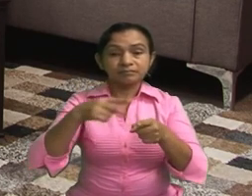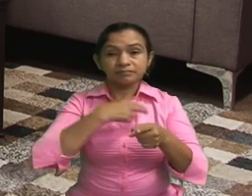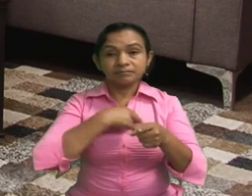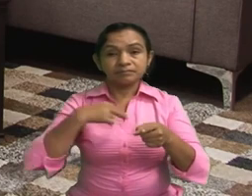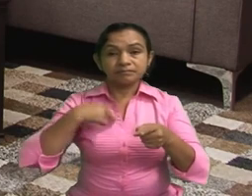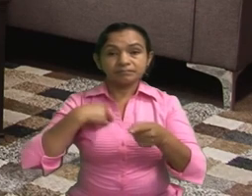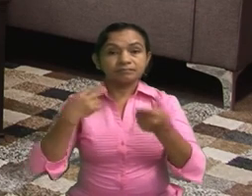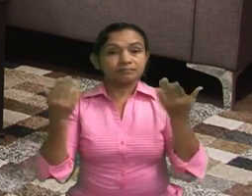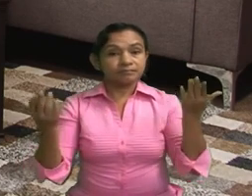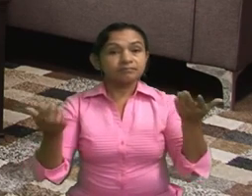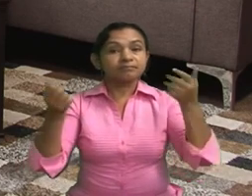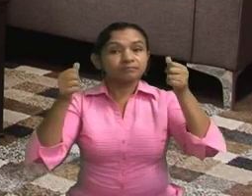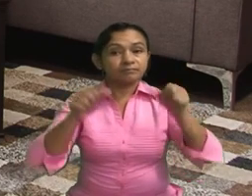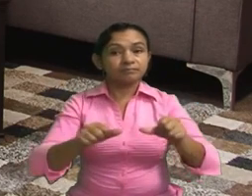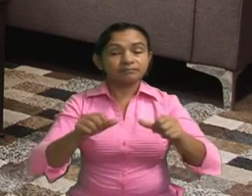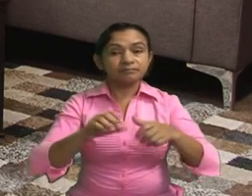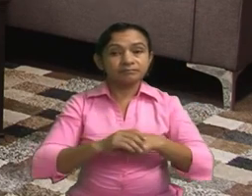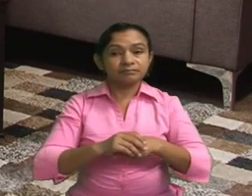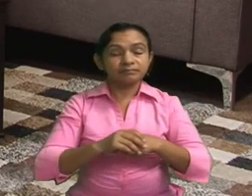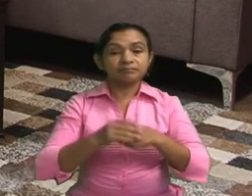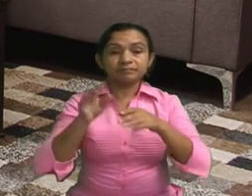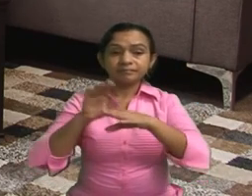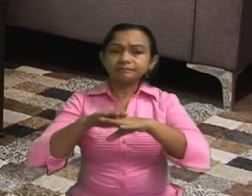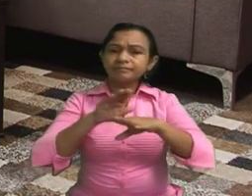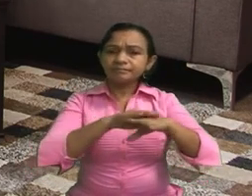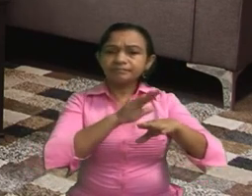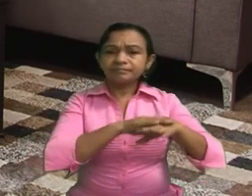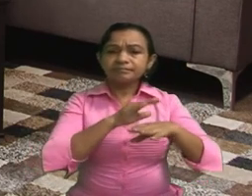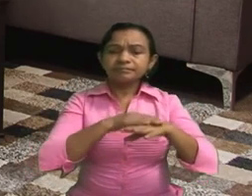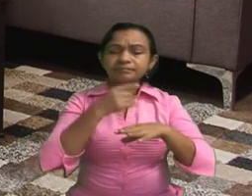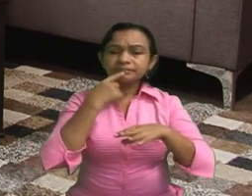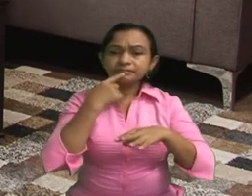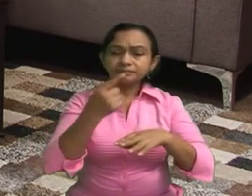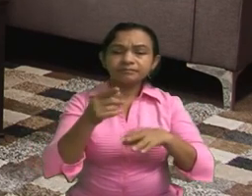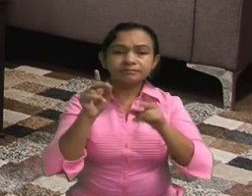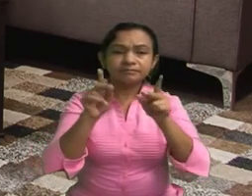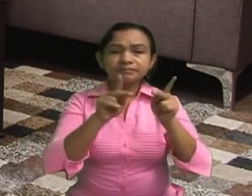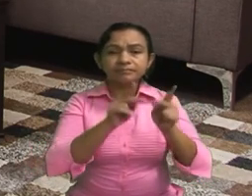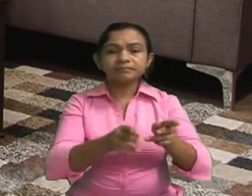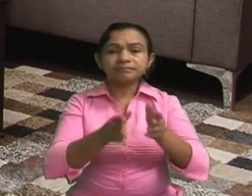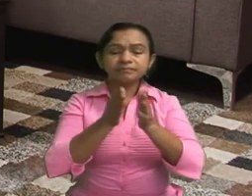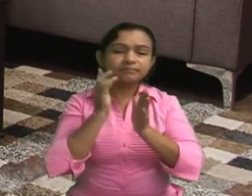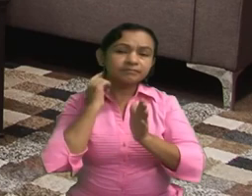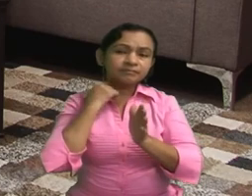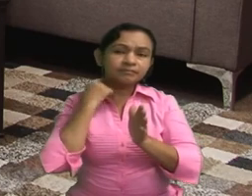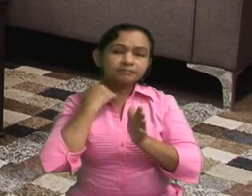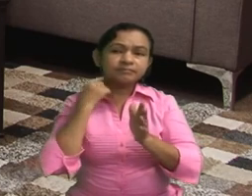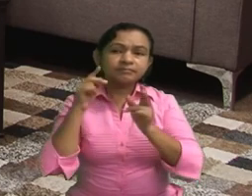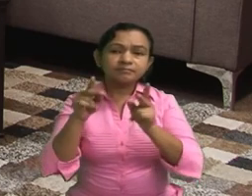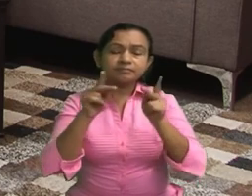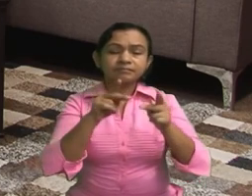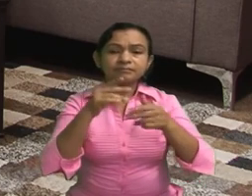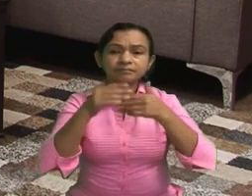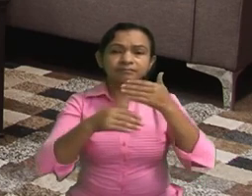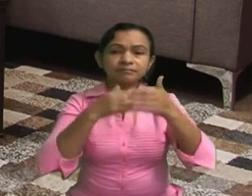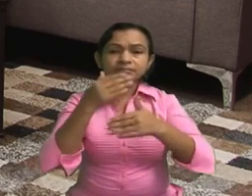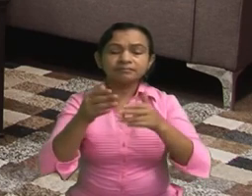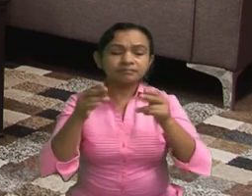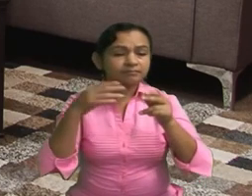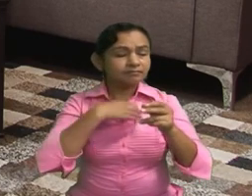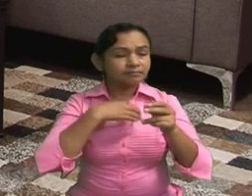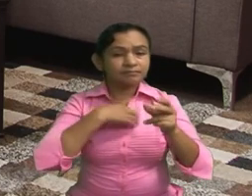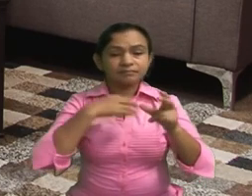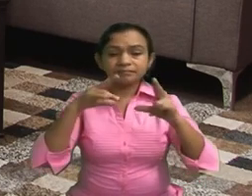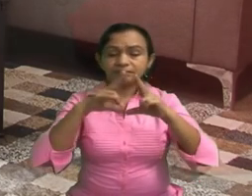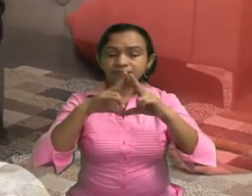esto, porque hay que hacer un llamado, ¿verdad? Siempre a que este proceso es de país.